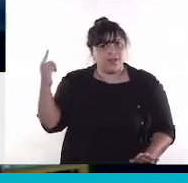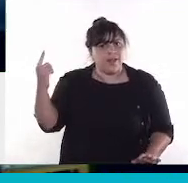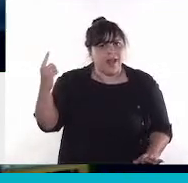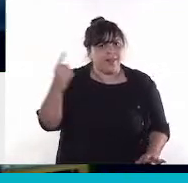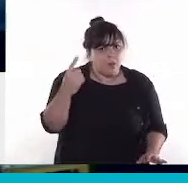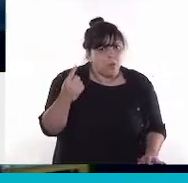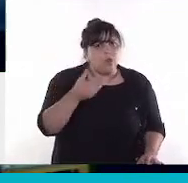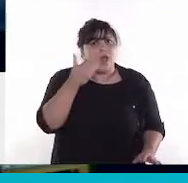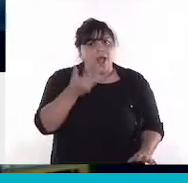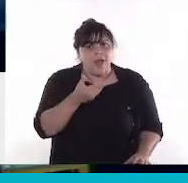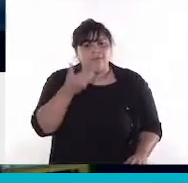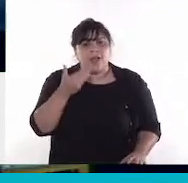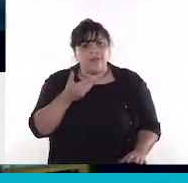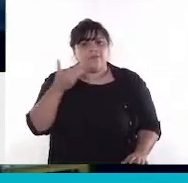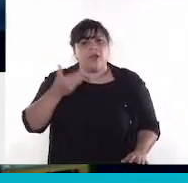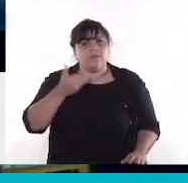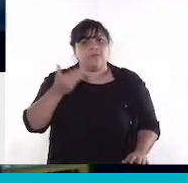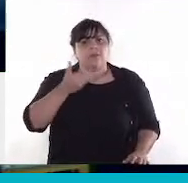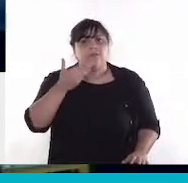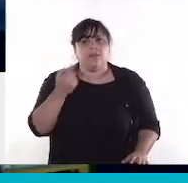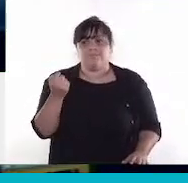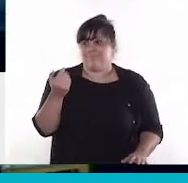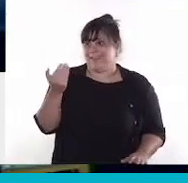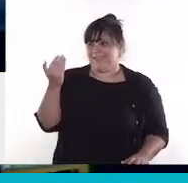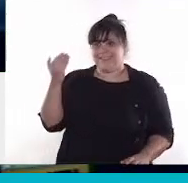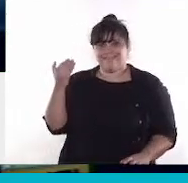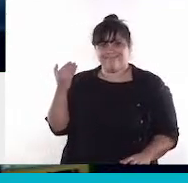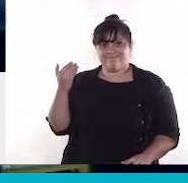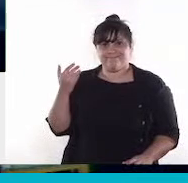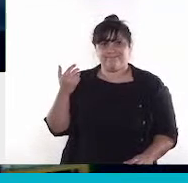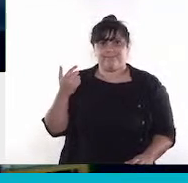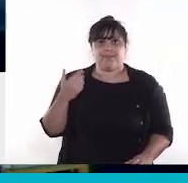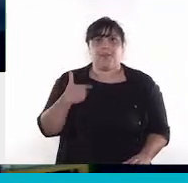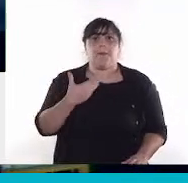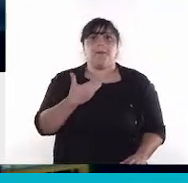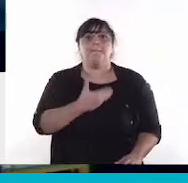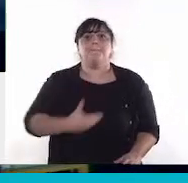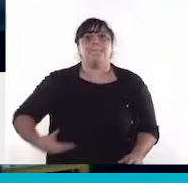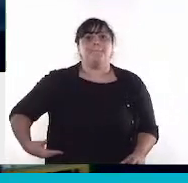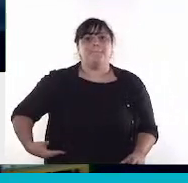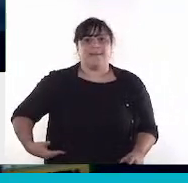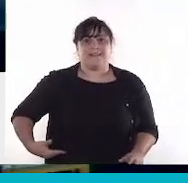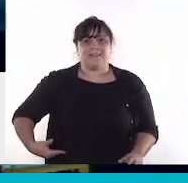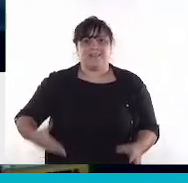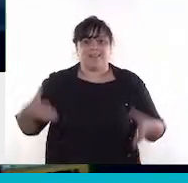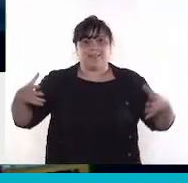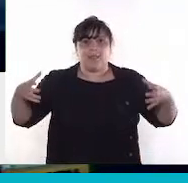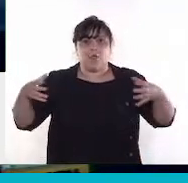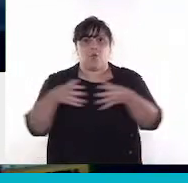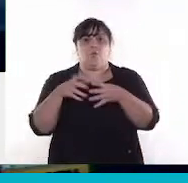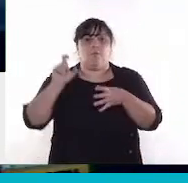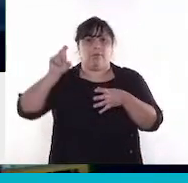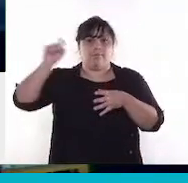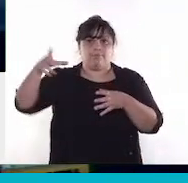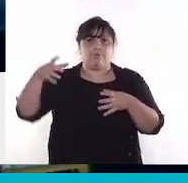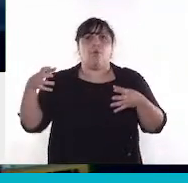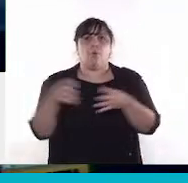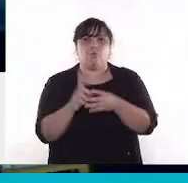palabras que recién el presidente del bloque de Juntos por el Cambio